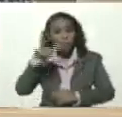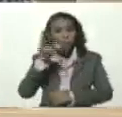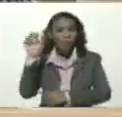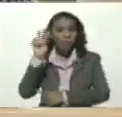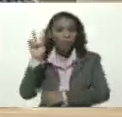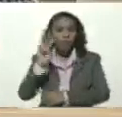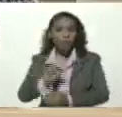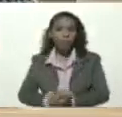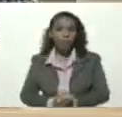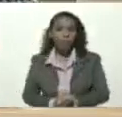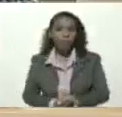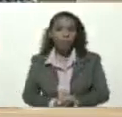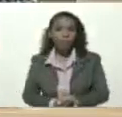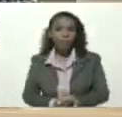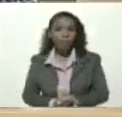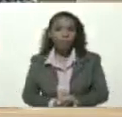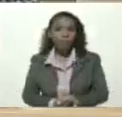Venezuela,